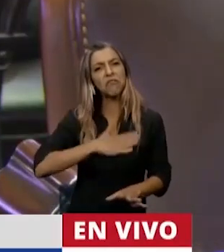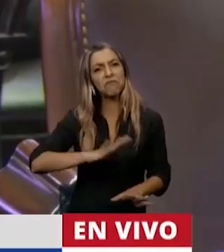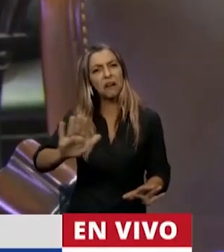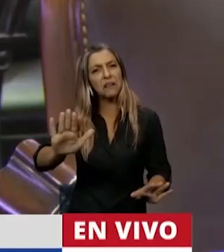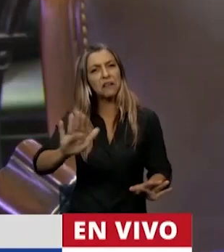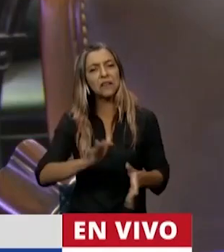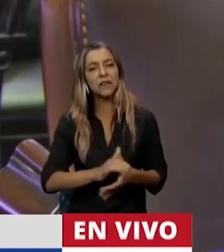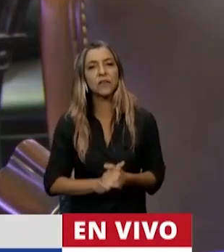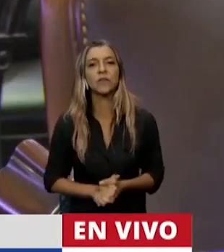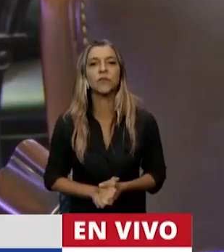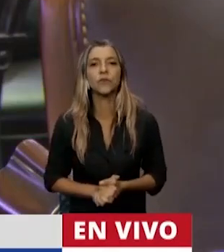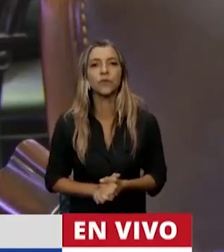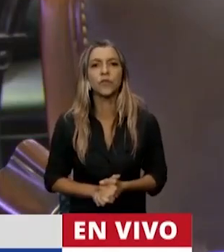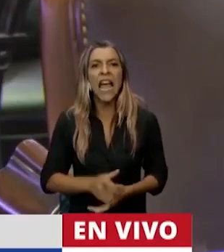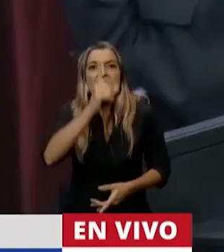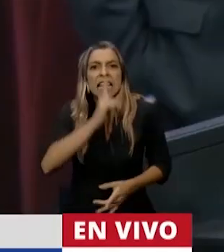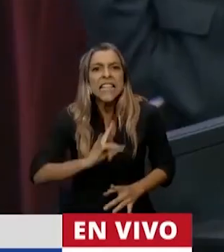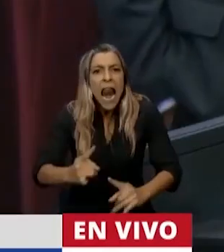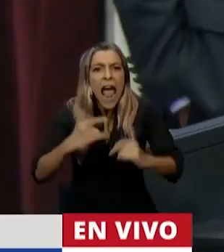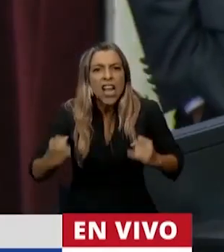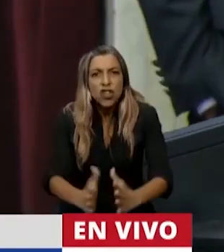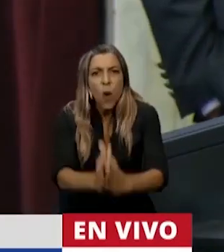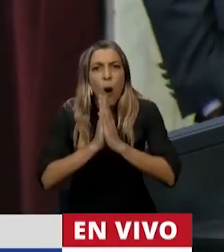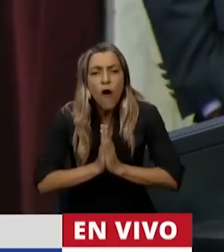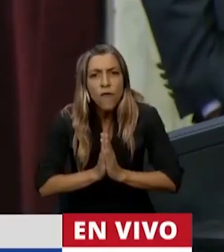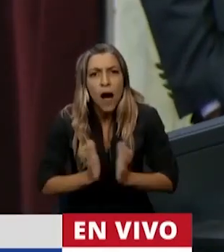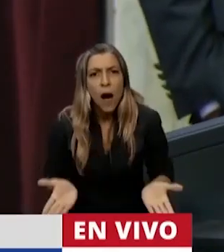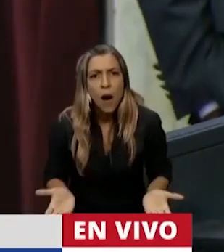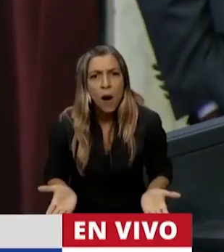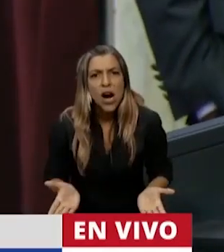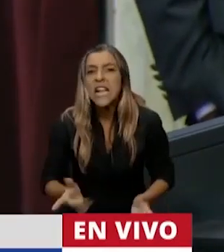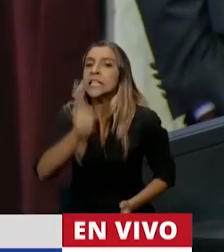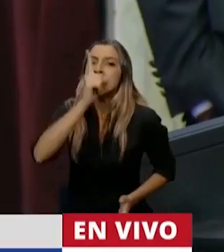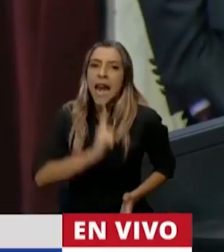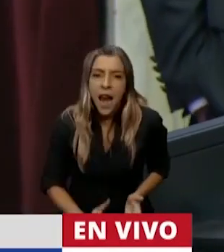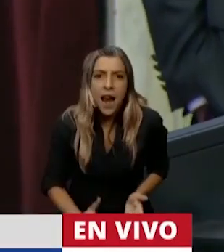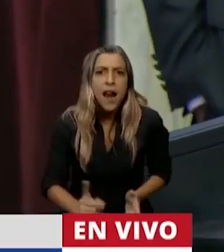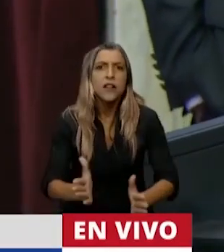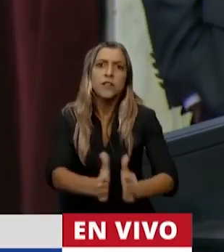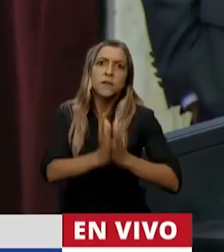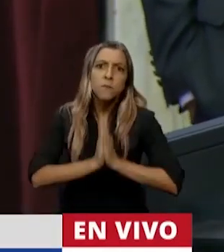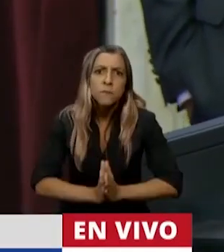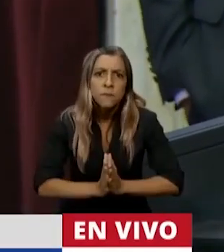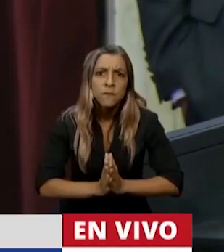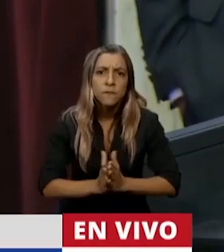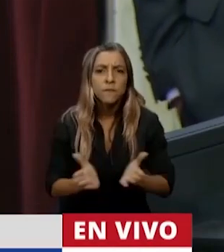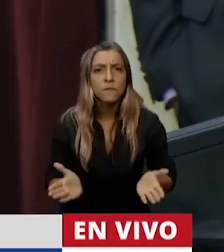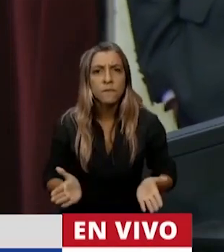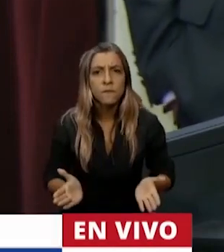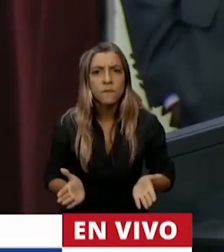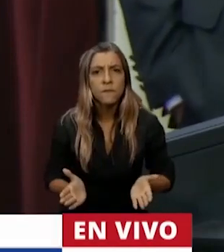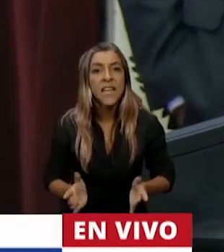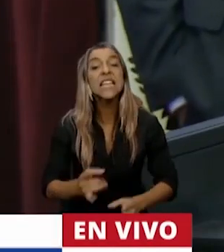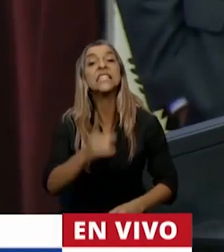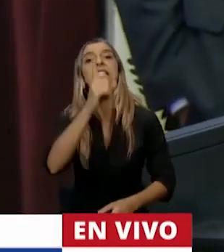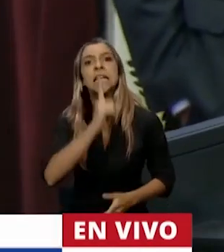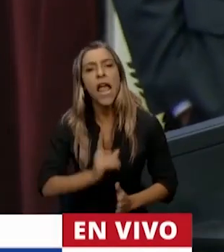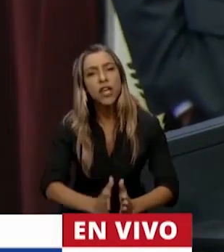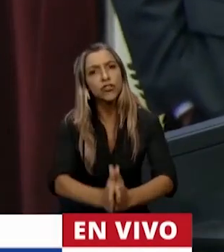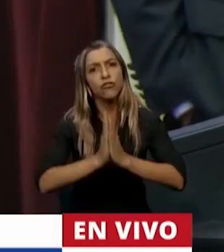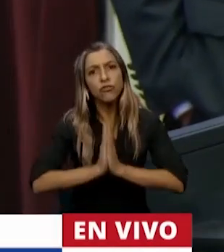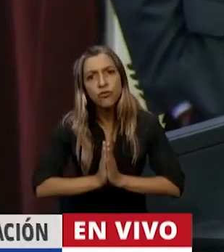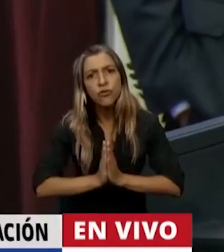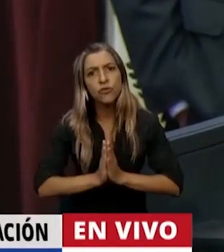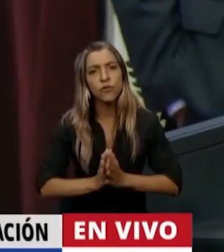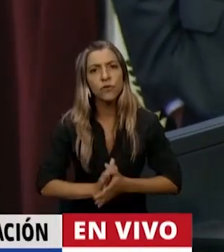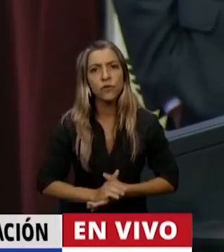Tranquilo. Diputado. ¡Silencio, por favor! ¡Silencio, por favor! ¡Silencio,